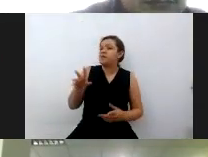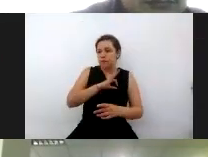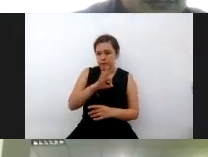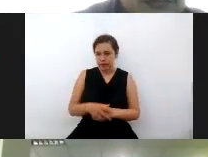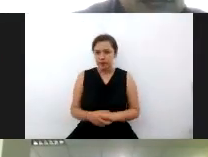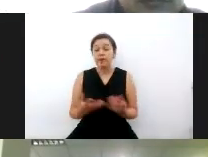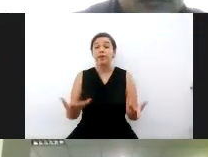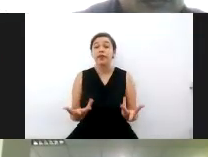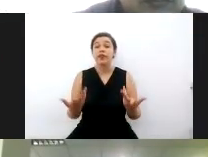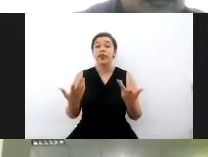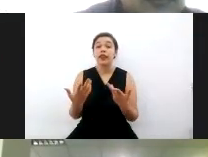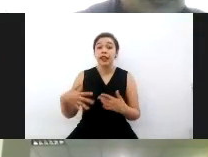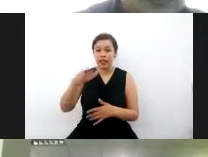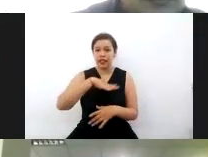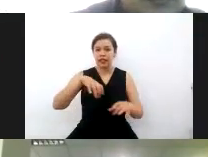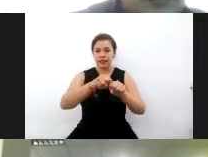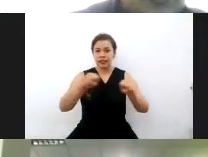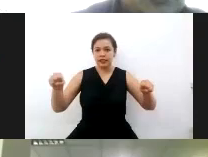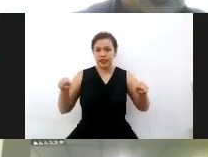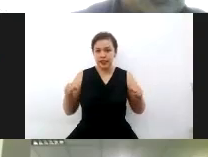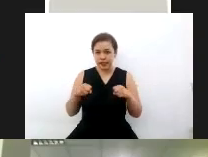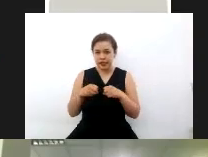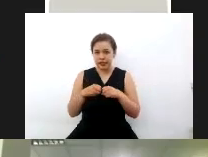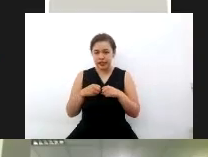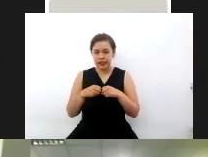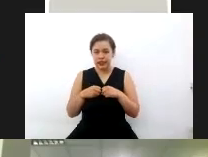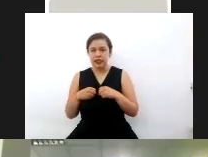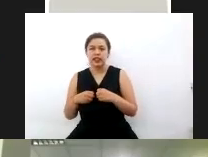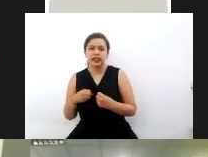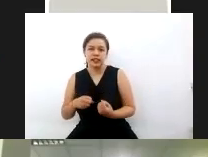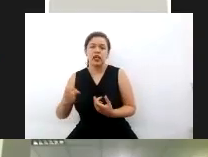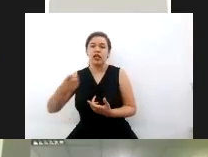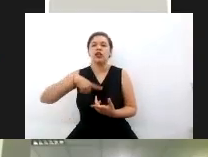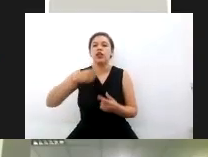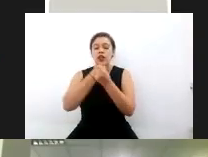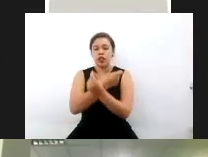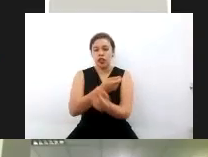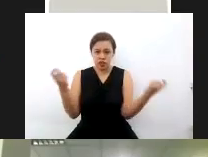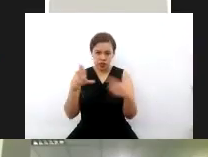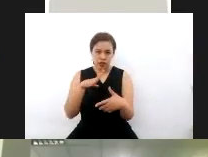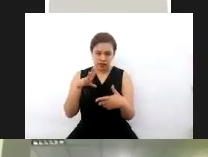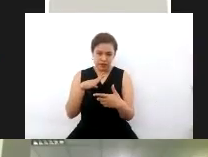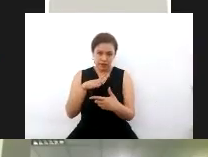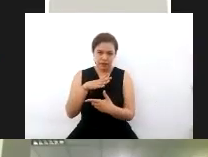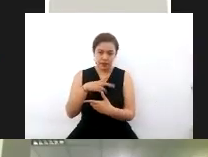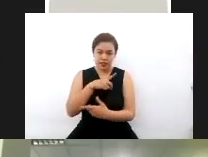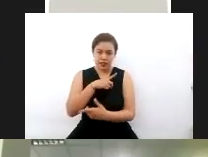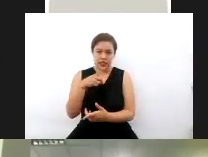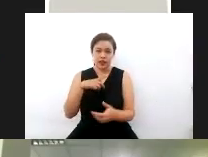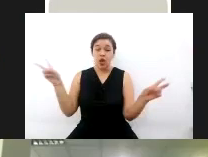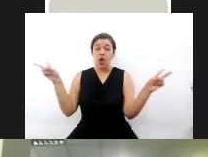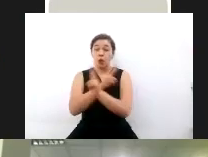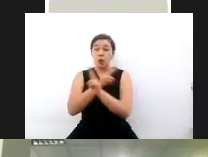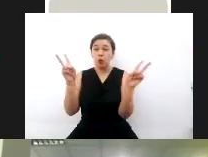Dentro de las salas y las estancias, de la sala o estancia en donde se encuentran los niños, debe mantenerse lo más ventilado posible